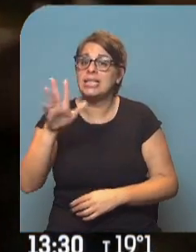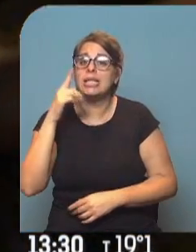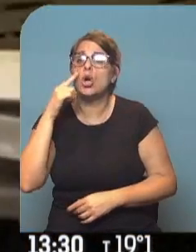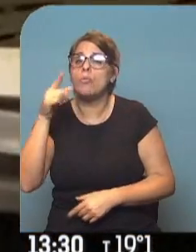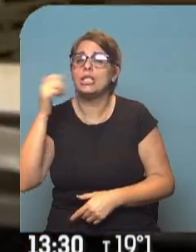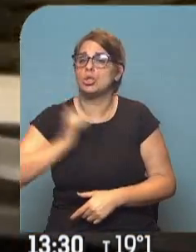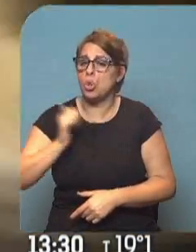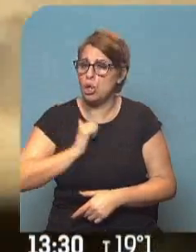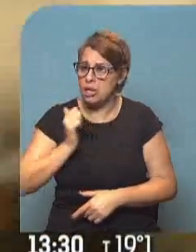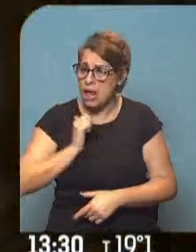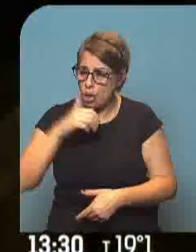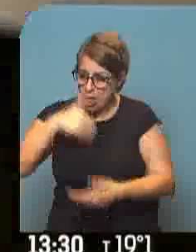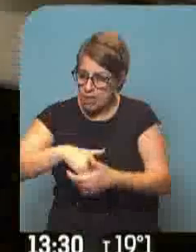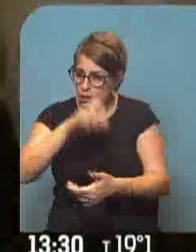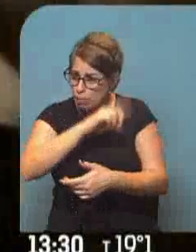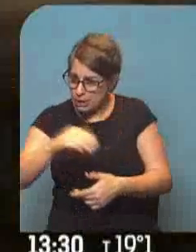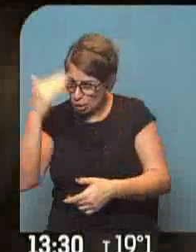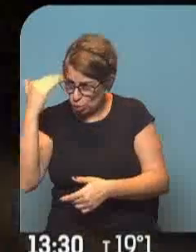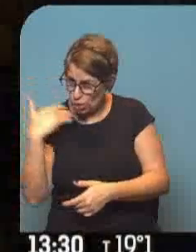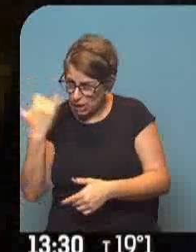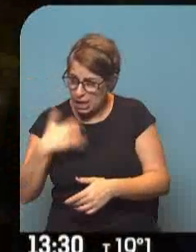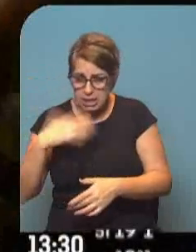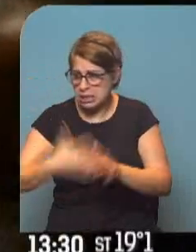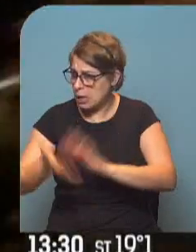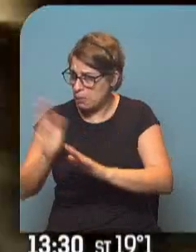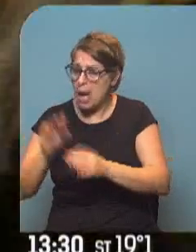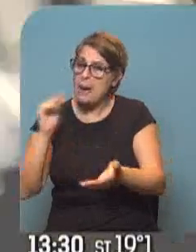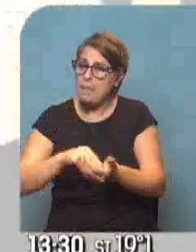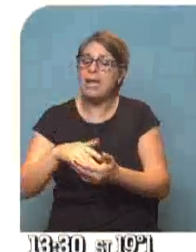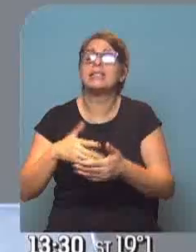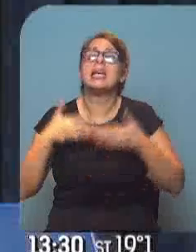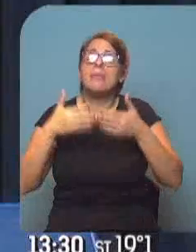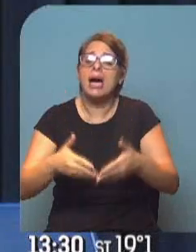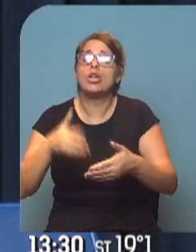que mantienen la península coreana, además de los portaaviones y barcos de guerra.